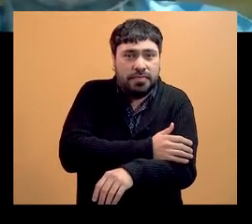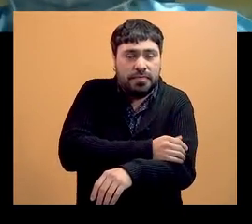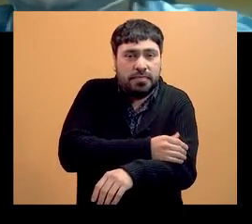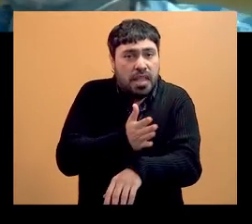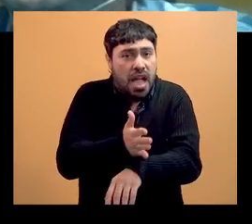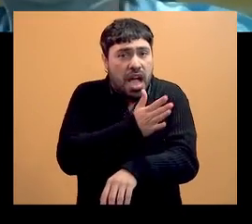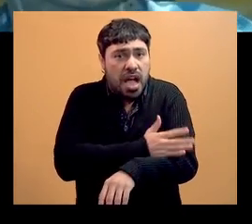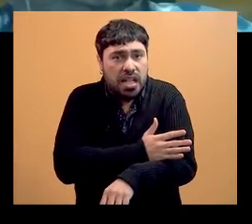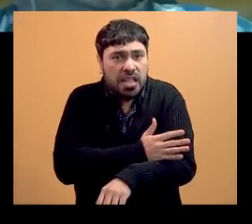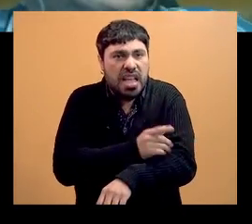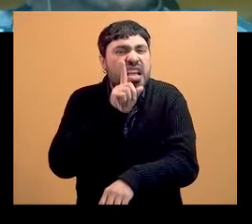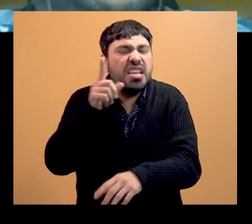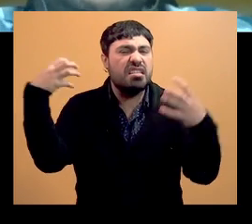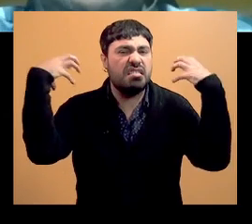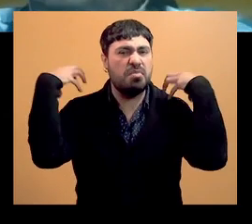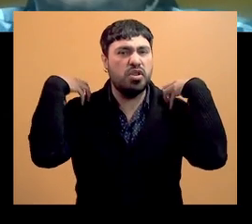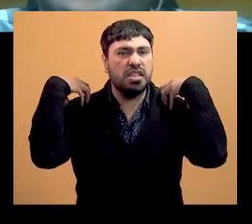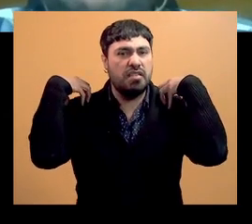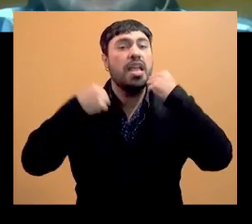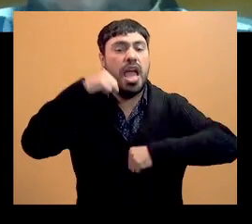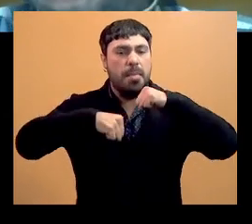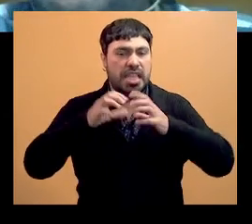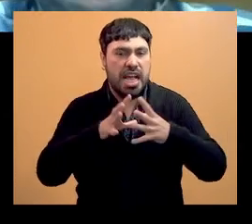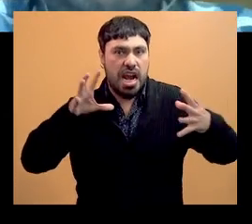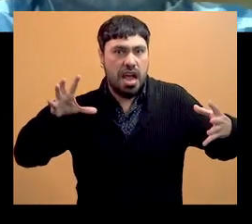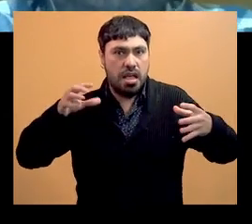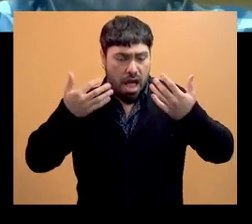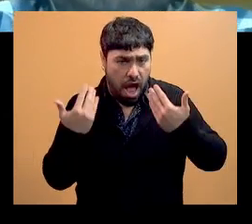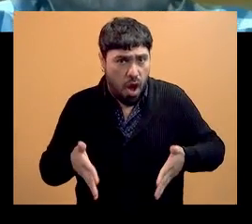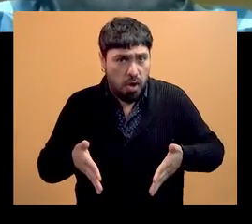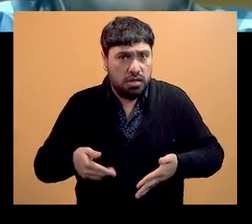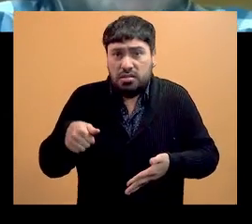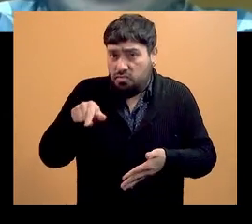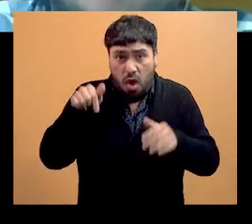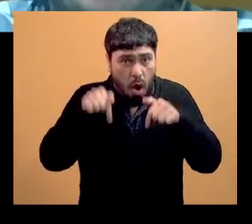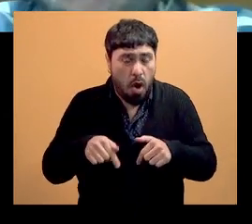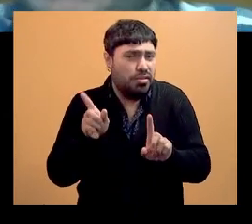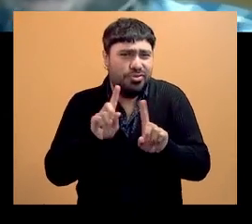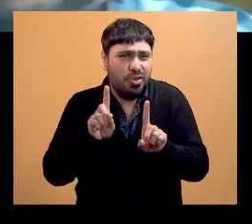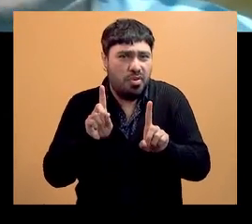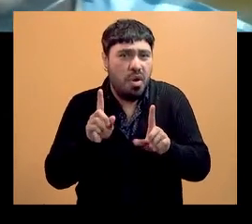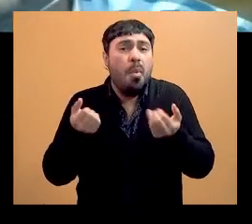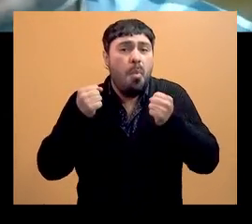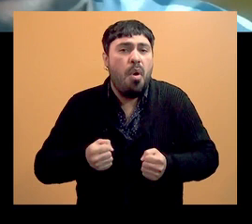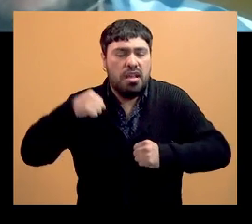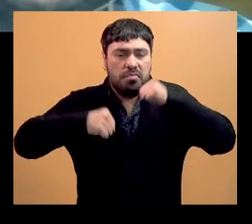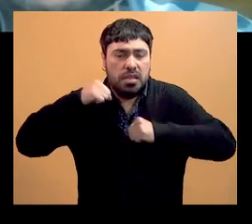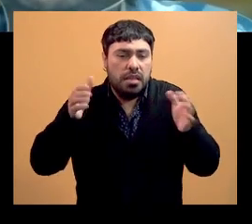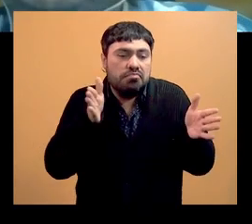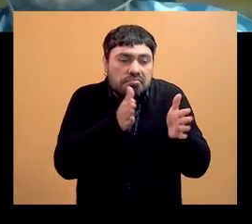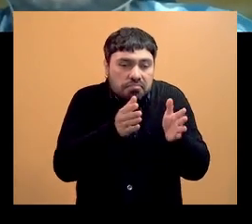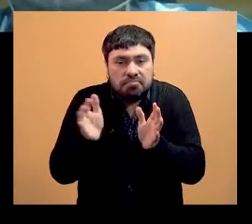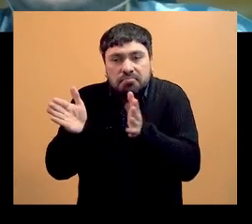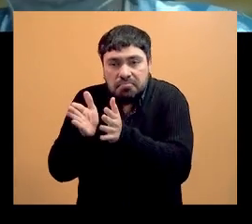espaciales internacionales de grandes potencias. Así que eso les quería contar un poco y para eso, como les decía, pretendo hacer una